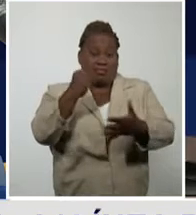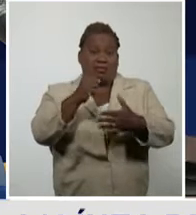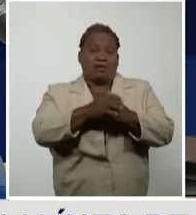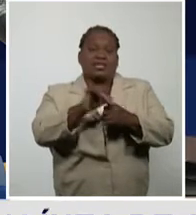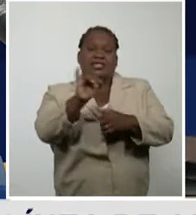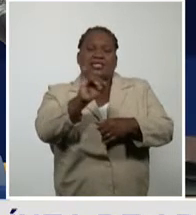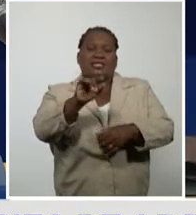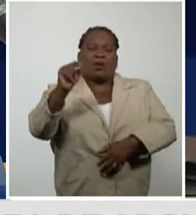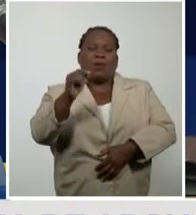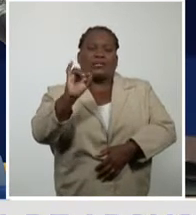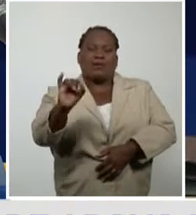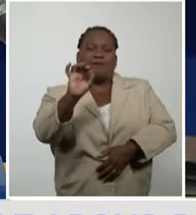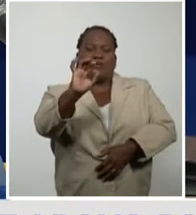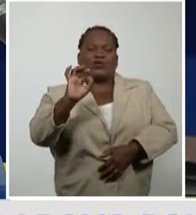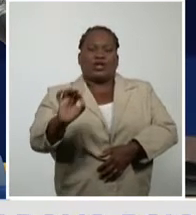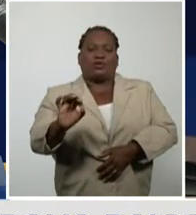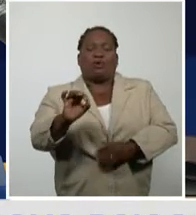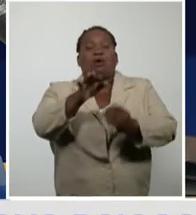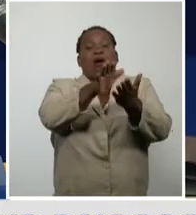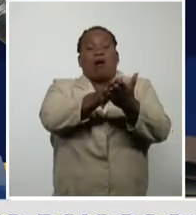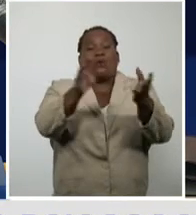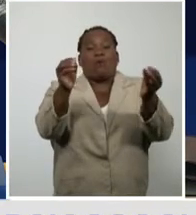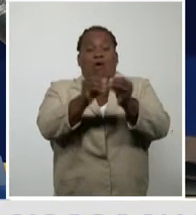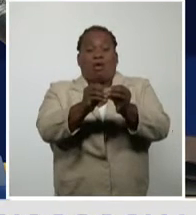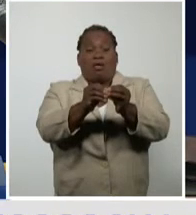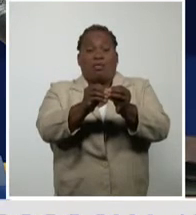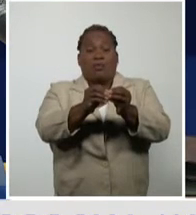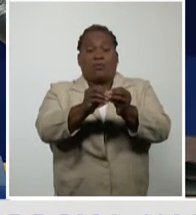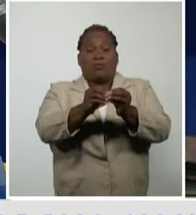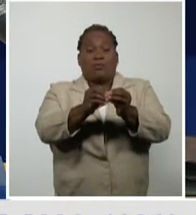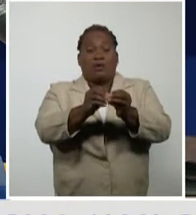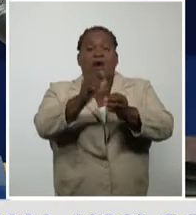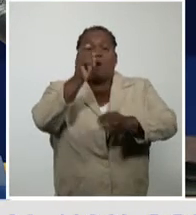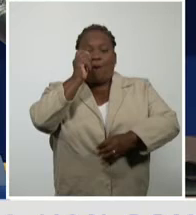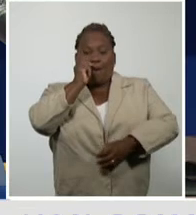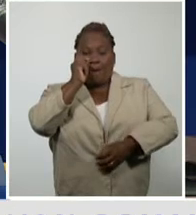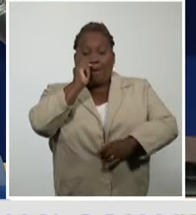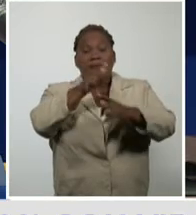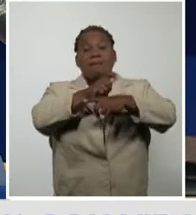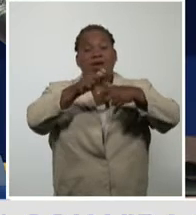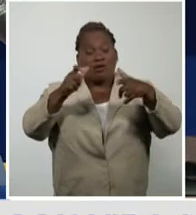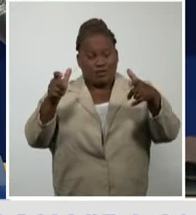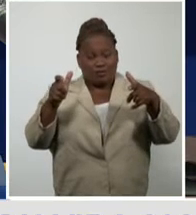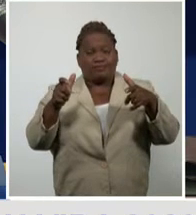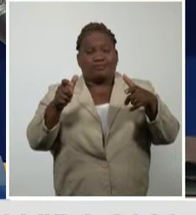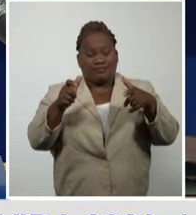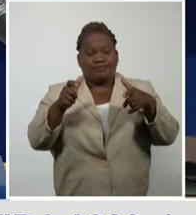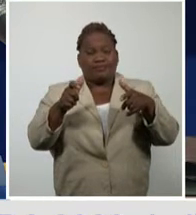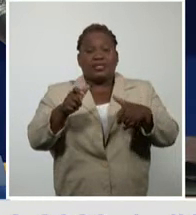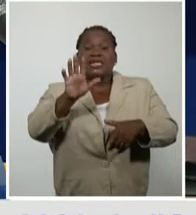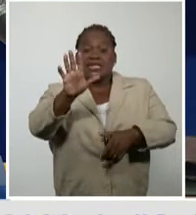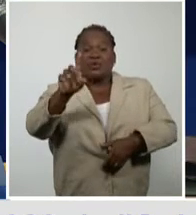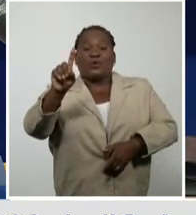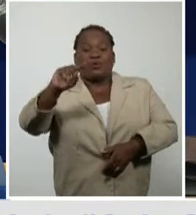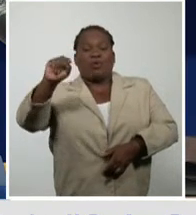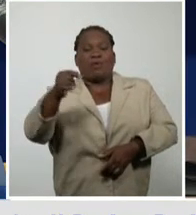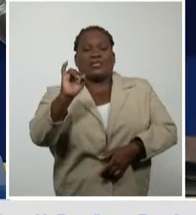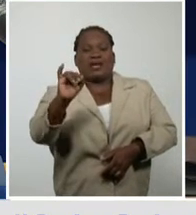forma acumulada en nuestra epidemia, también el sexo masculino es mayoría, es el